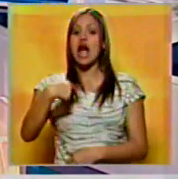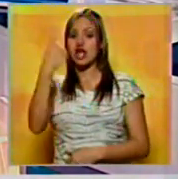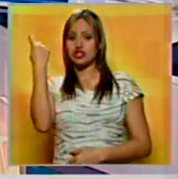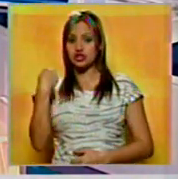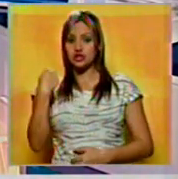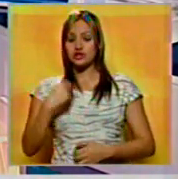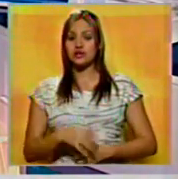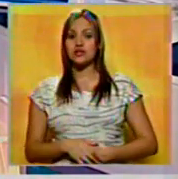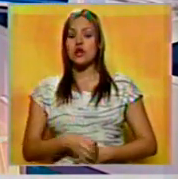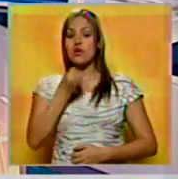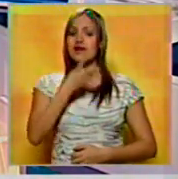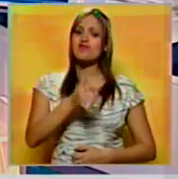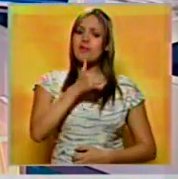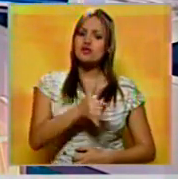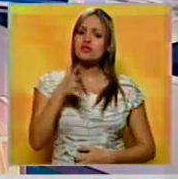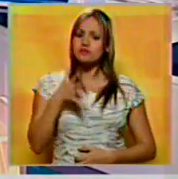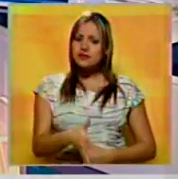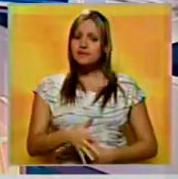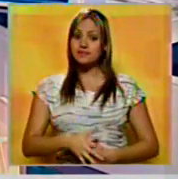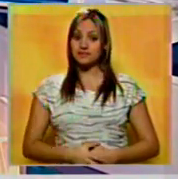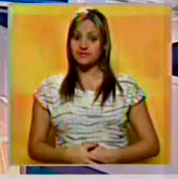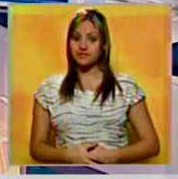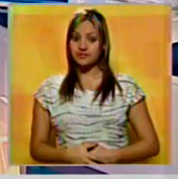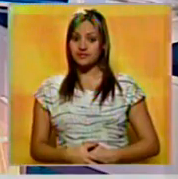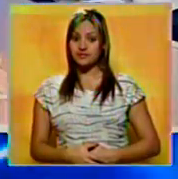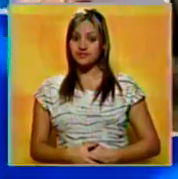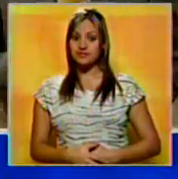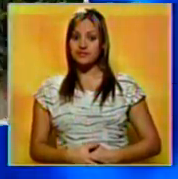ayer. Randolfo Blanco nos amplía la información.